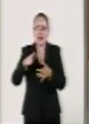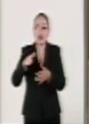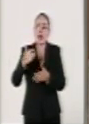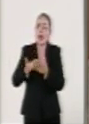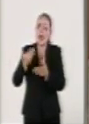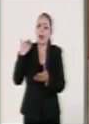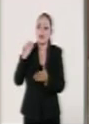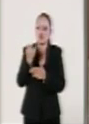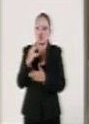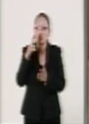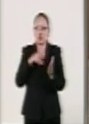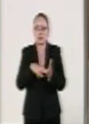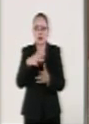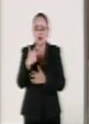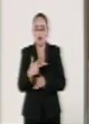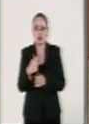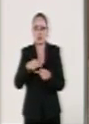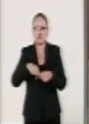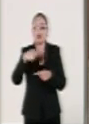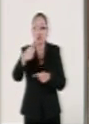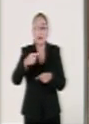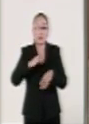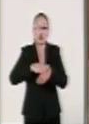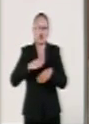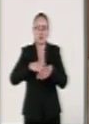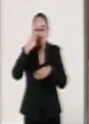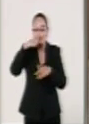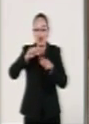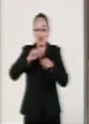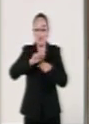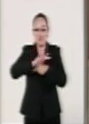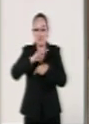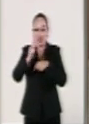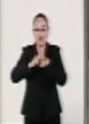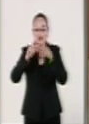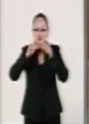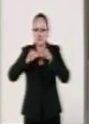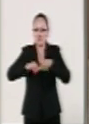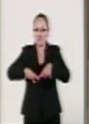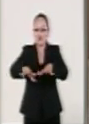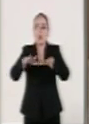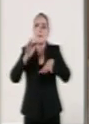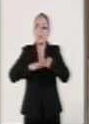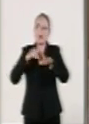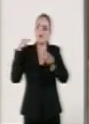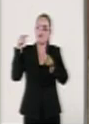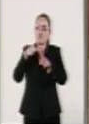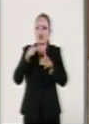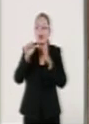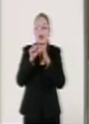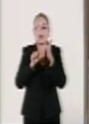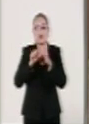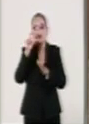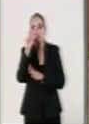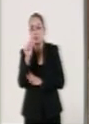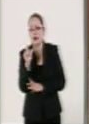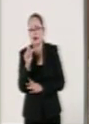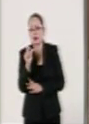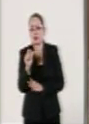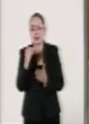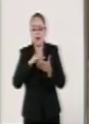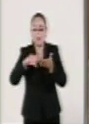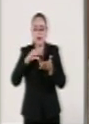2008, próxima a entrar en vigor en todo el país, en particular la que tiene que ver con el artículo 20, apartado